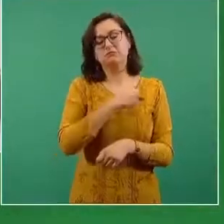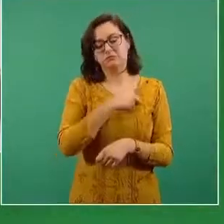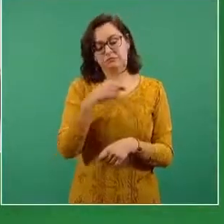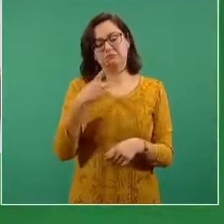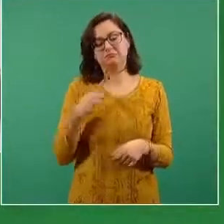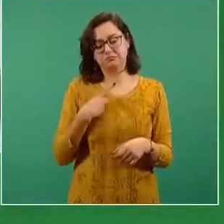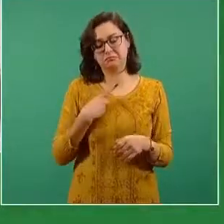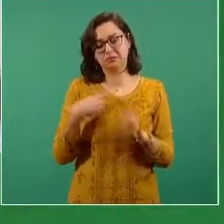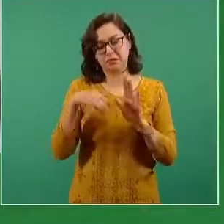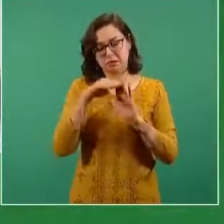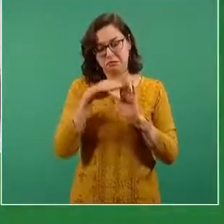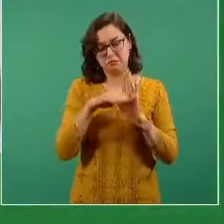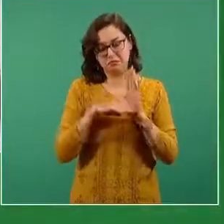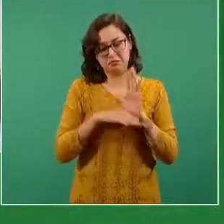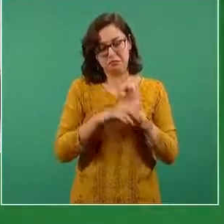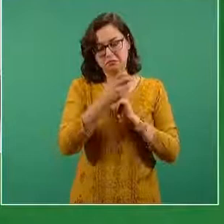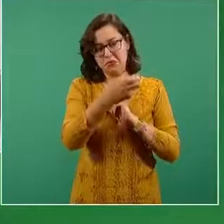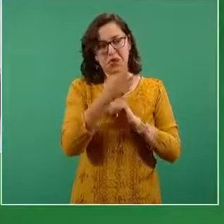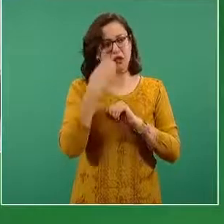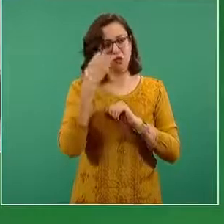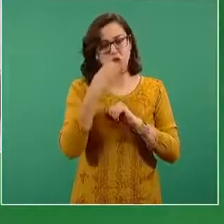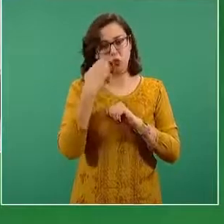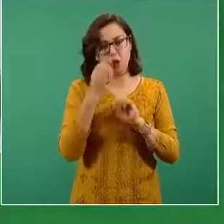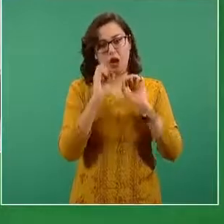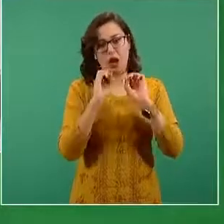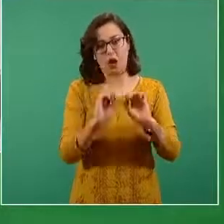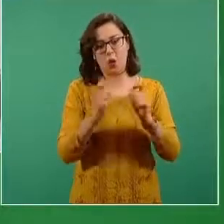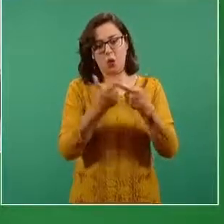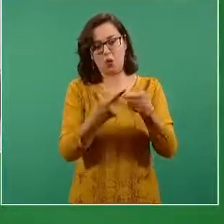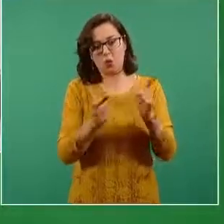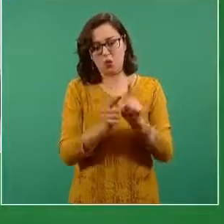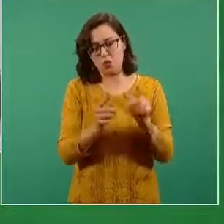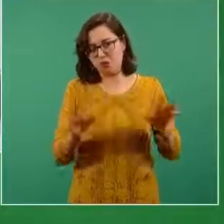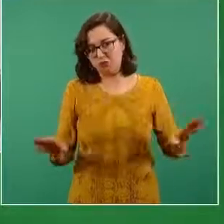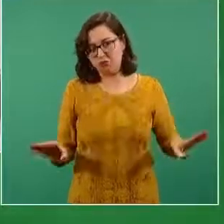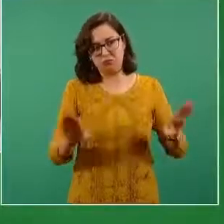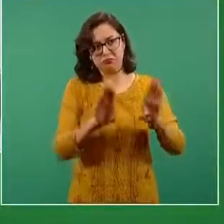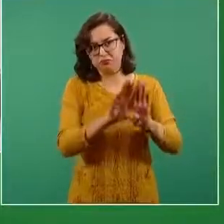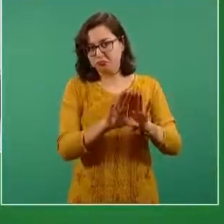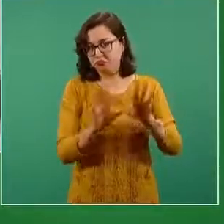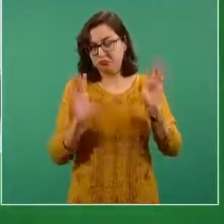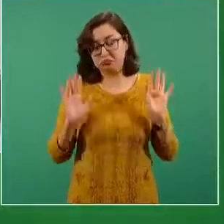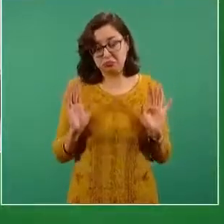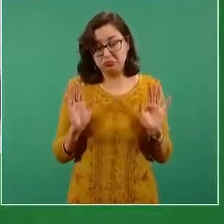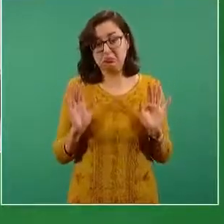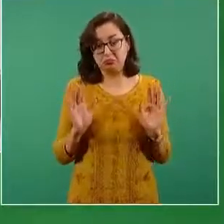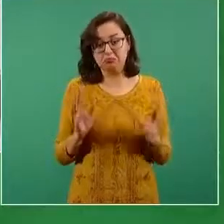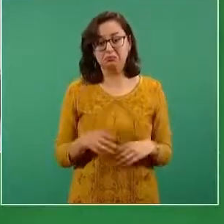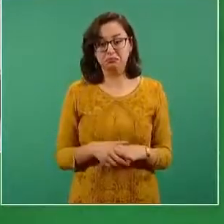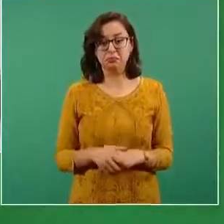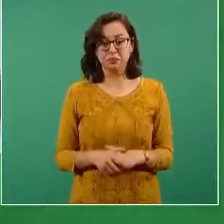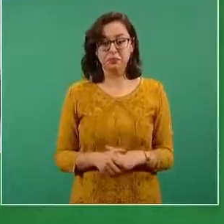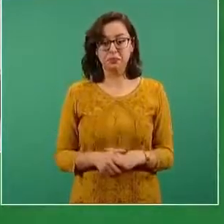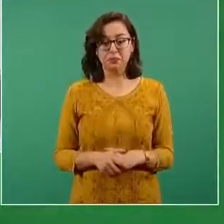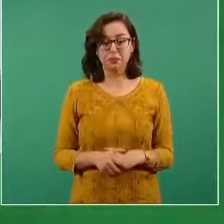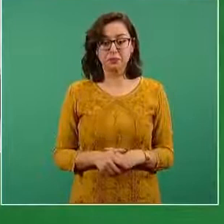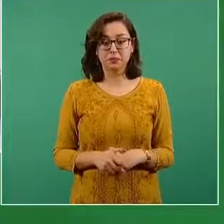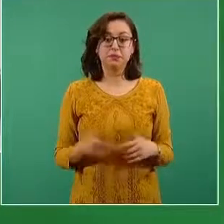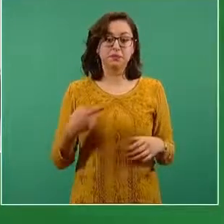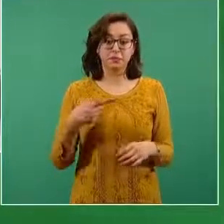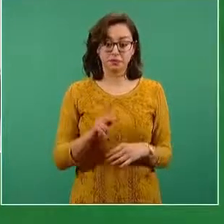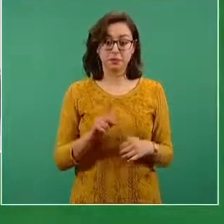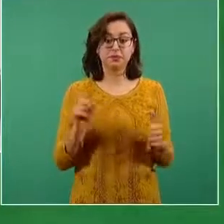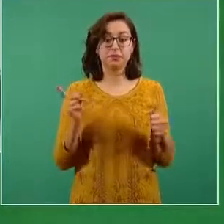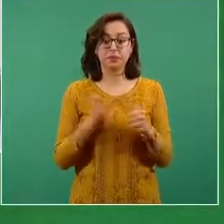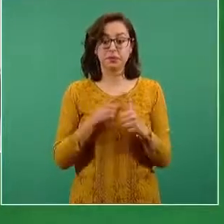medidas que usted muy bien señala. Si es necesario cerrar el espacio, pues así será. Pero